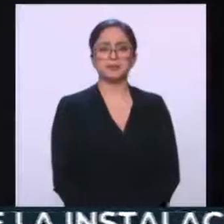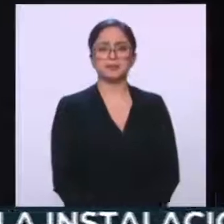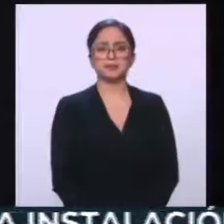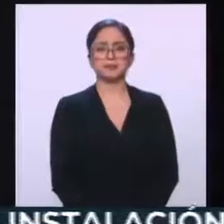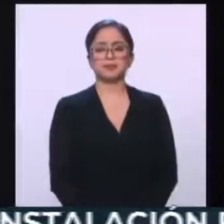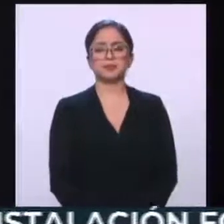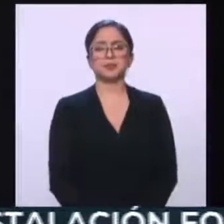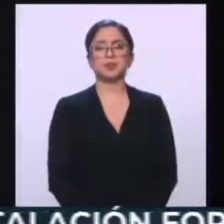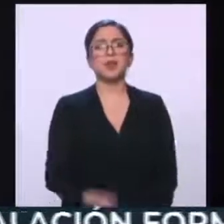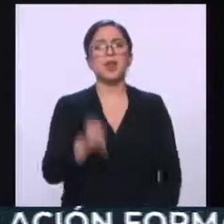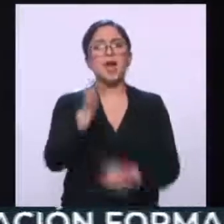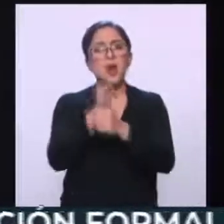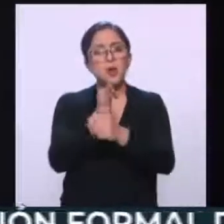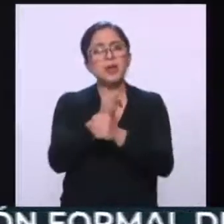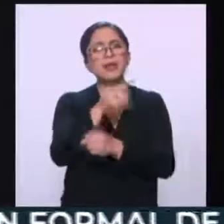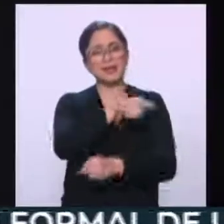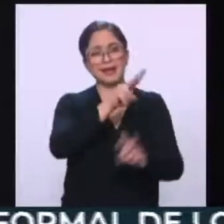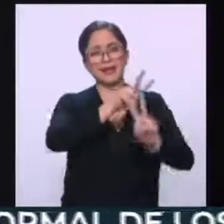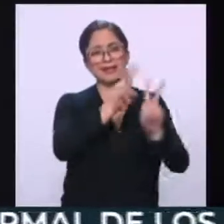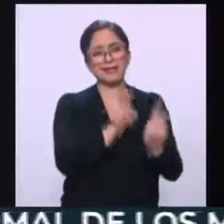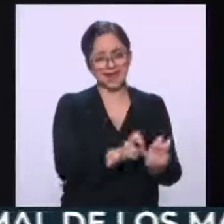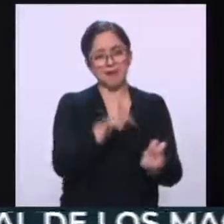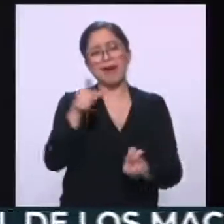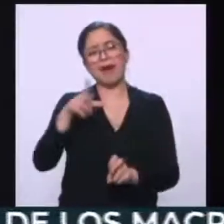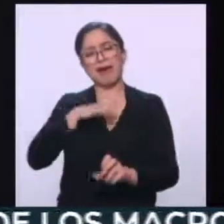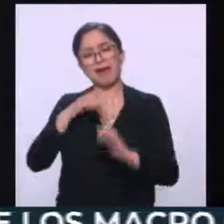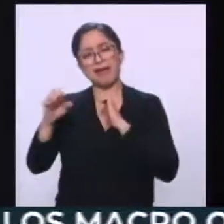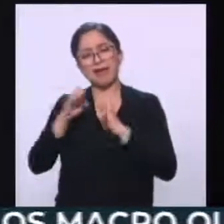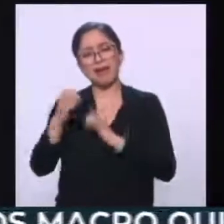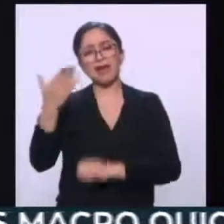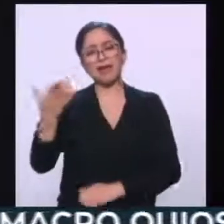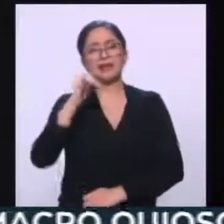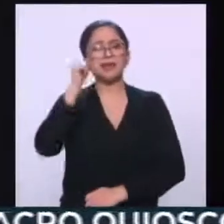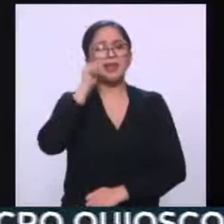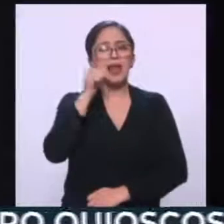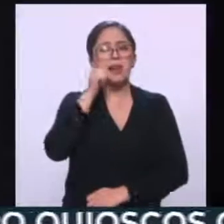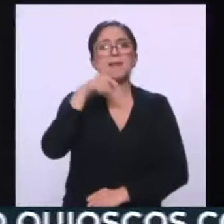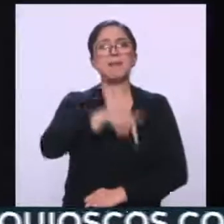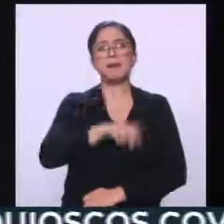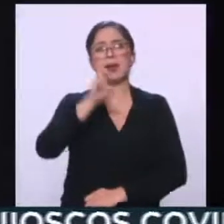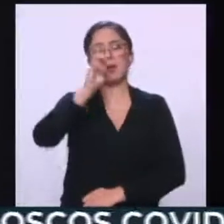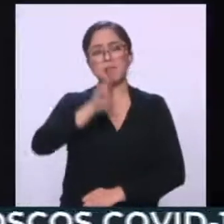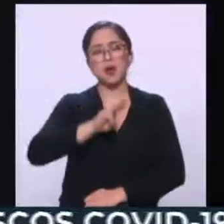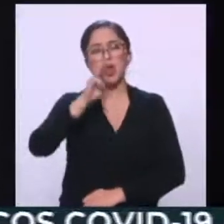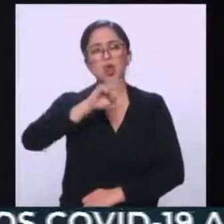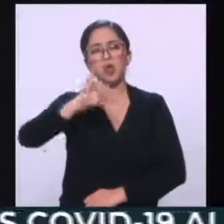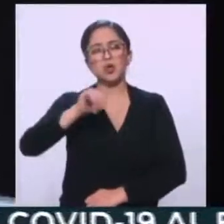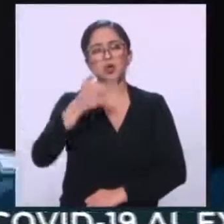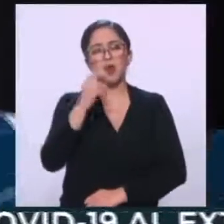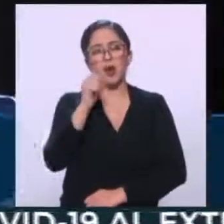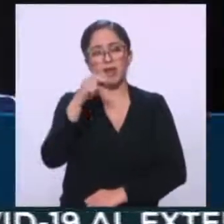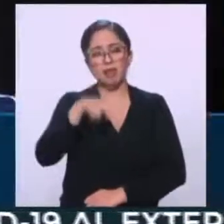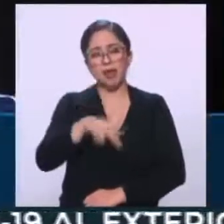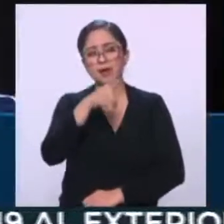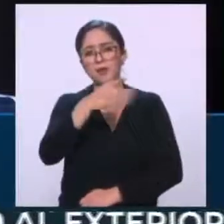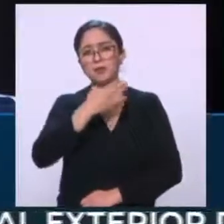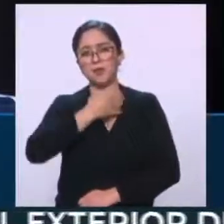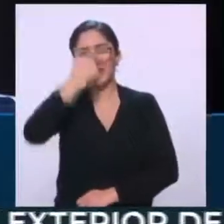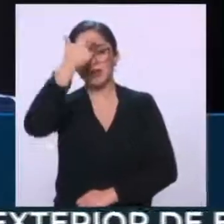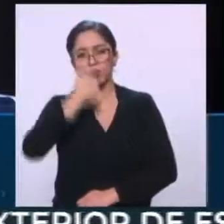Bueno, pues ya se encuentra con nosotros para hablar de este tema, como cada miércoles, Jonathan Pérez, director de Revolución 3.0. Jonathan, buenas